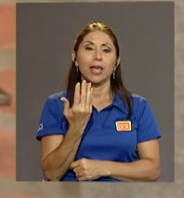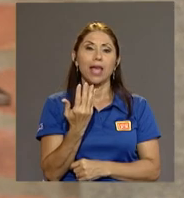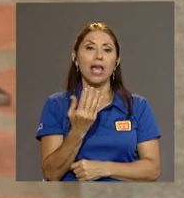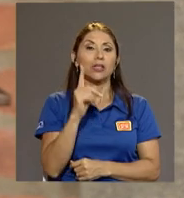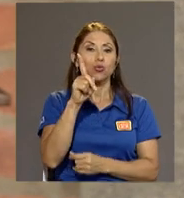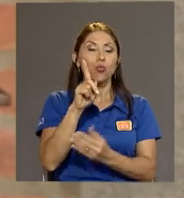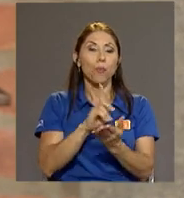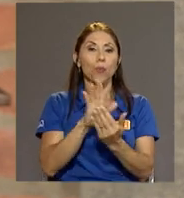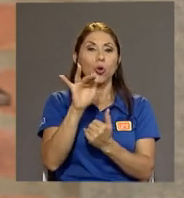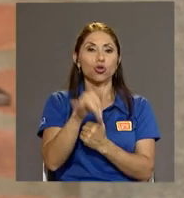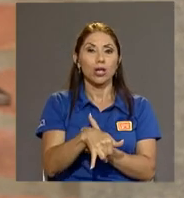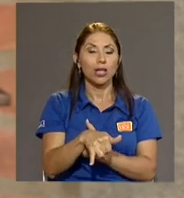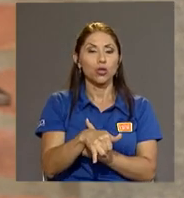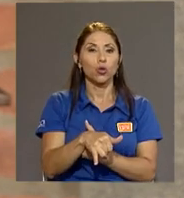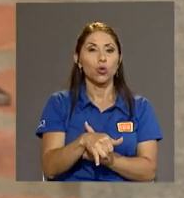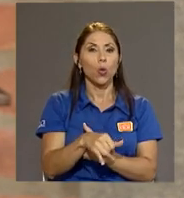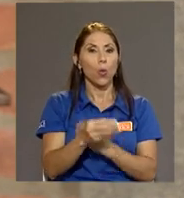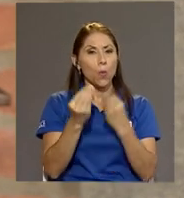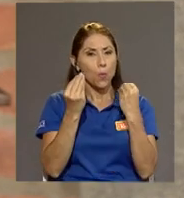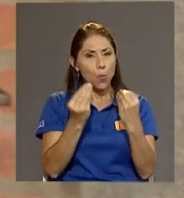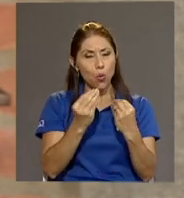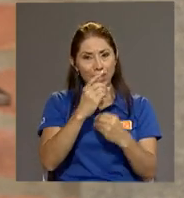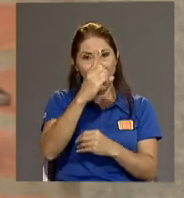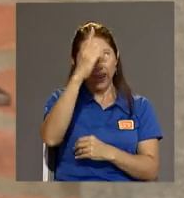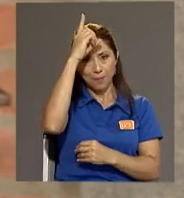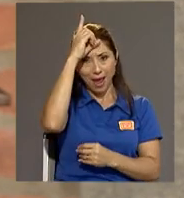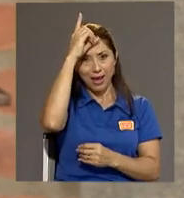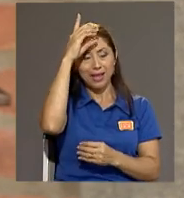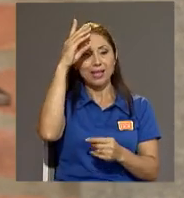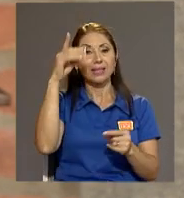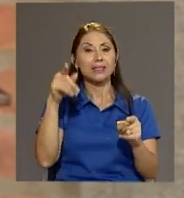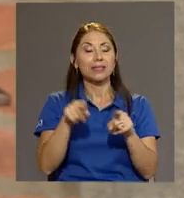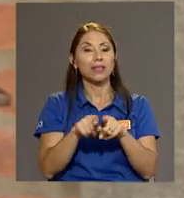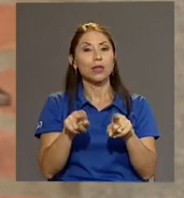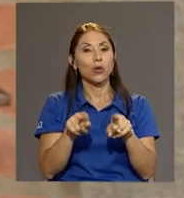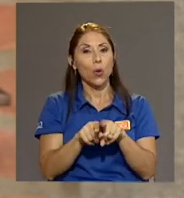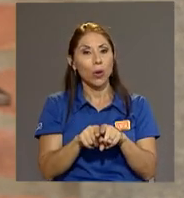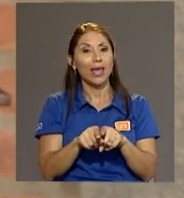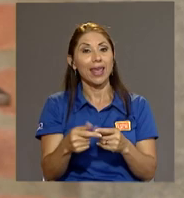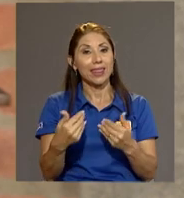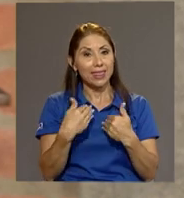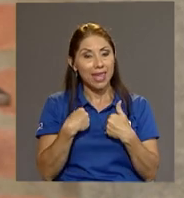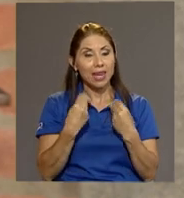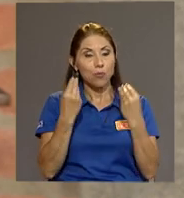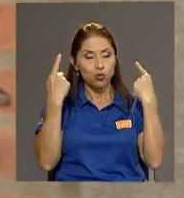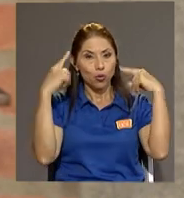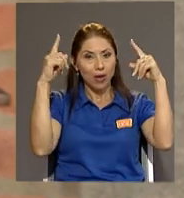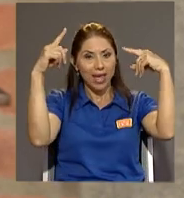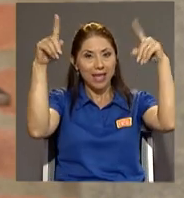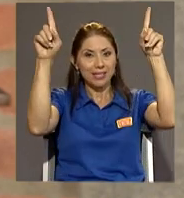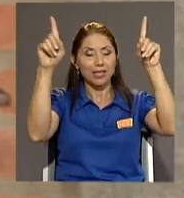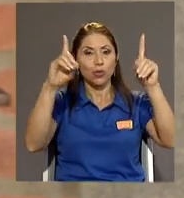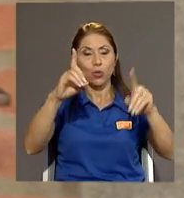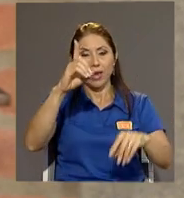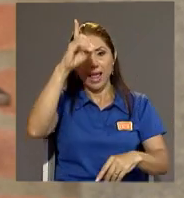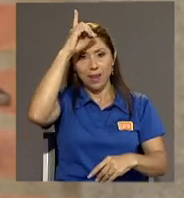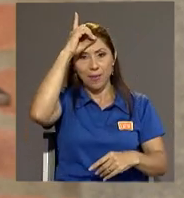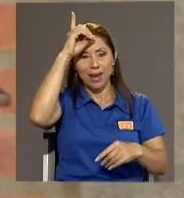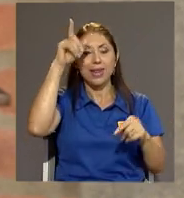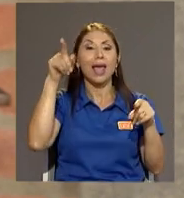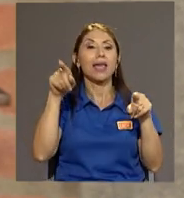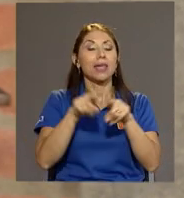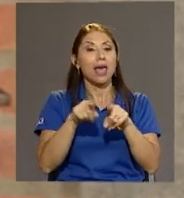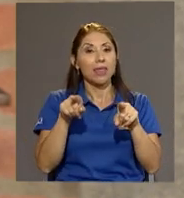un proyecto muy alemán, sino que tiene mucho éxito en Alemania y además